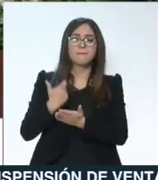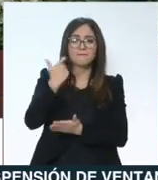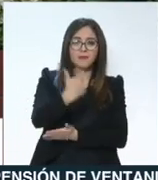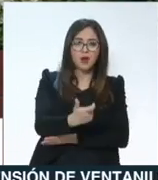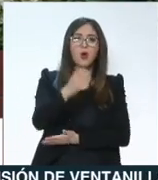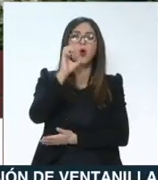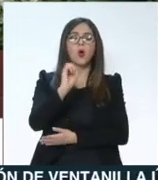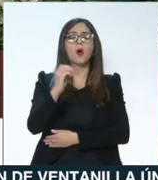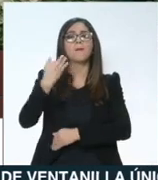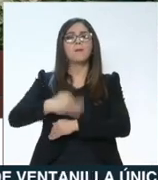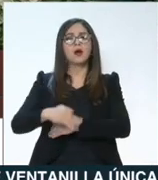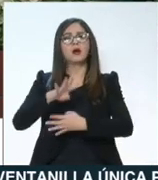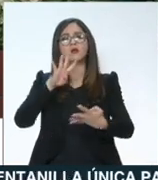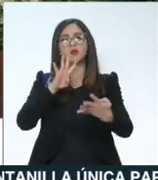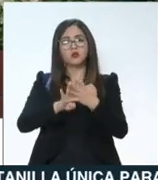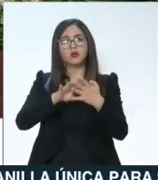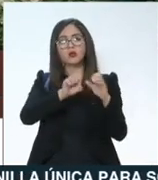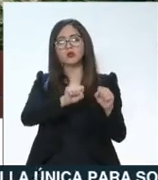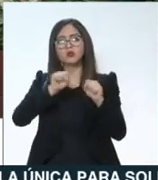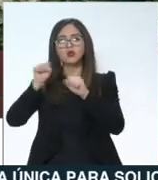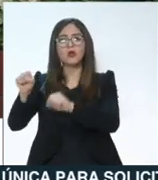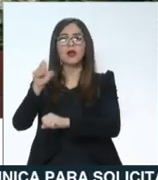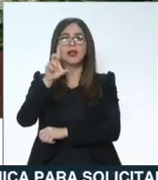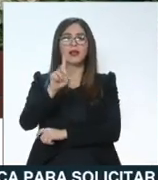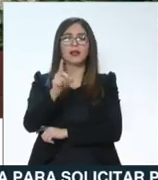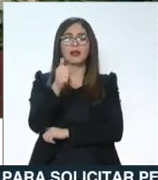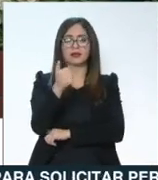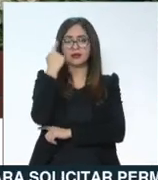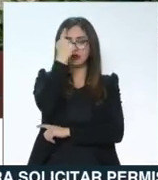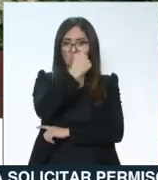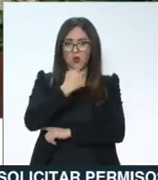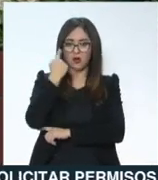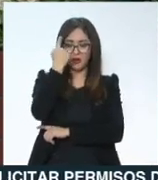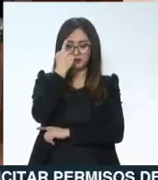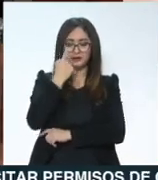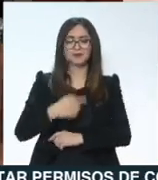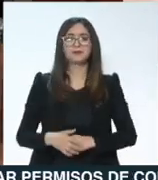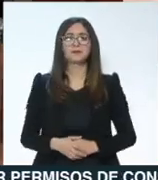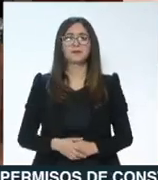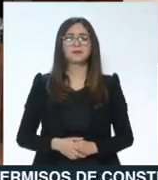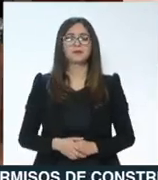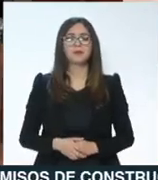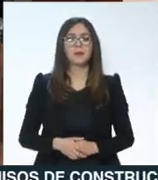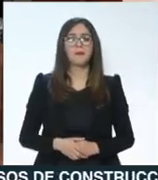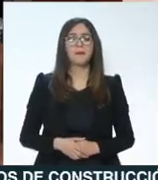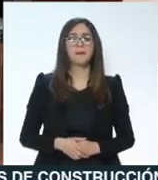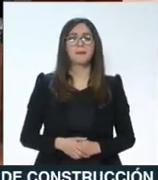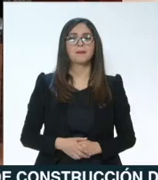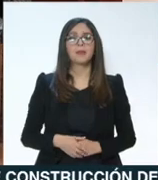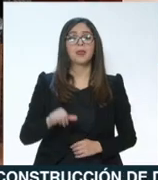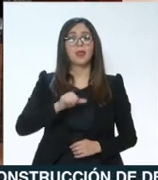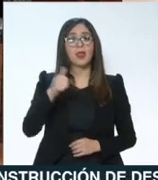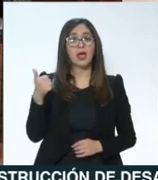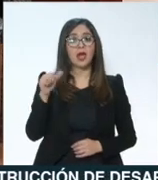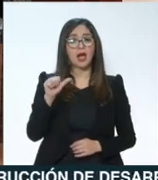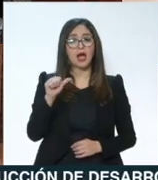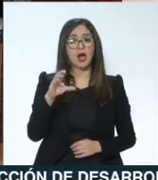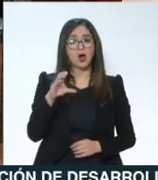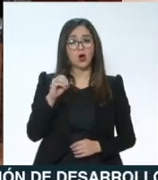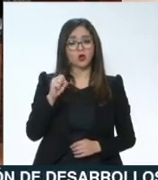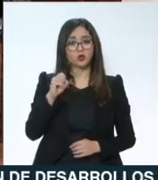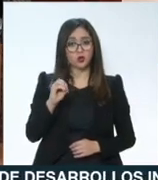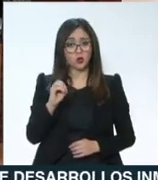un arresto, ¿no? Que puede ser máximo de 36 horas. En el caso específico del acoso sexual sí tiene una sanción de tipo